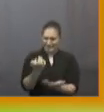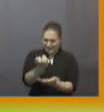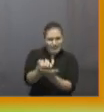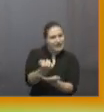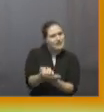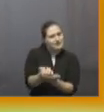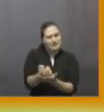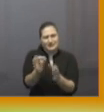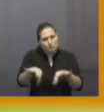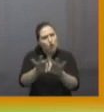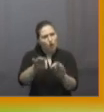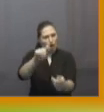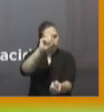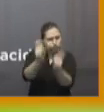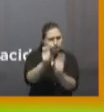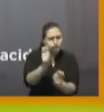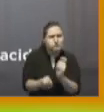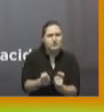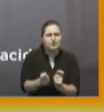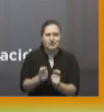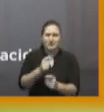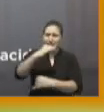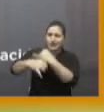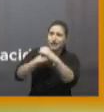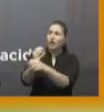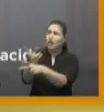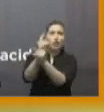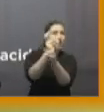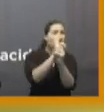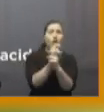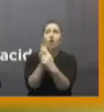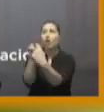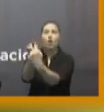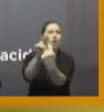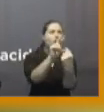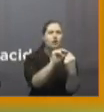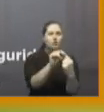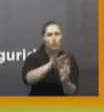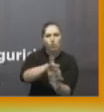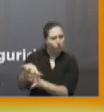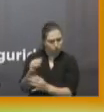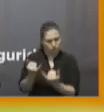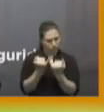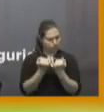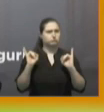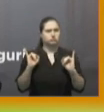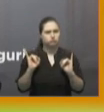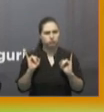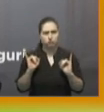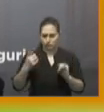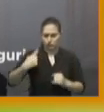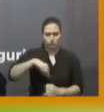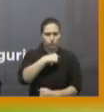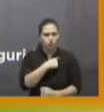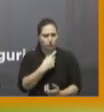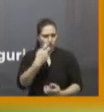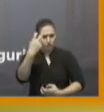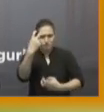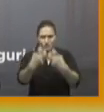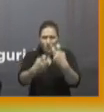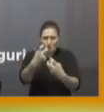mejorar construir procurar Okay pero hay otras cosas que por ejemplo está haciendo el estado que no son